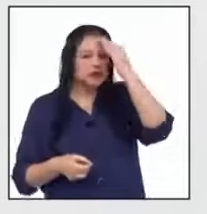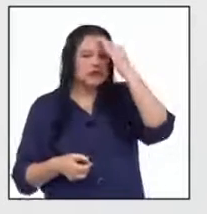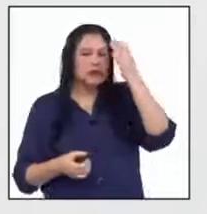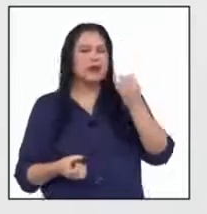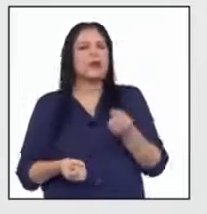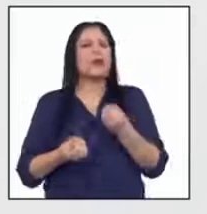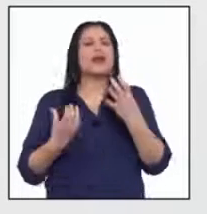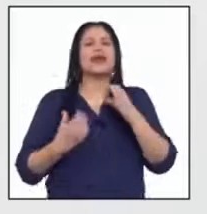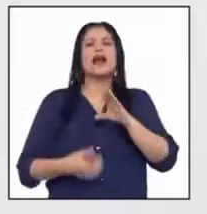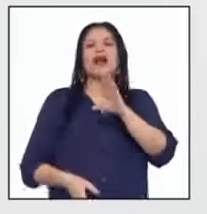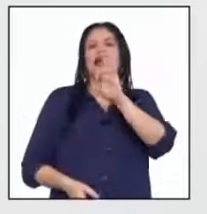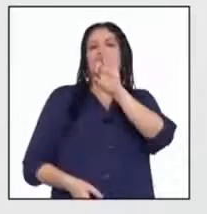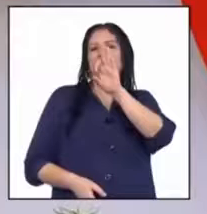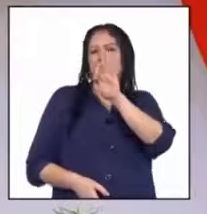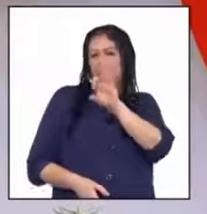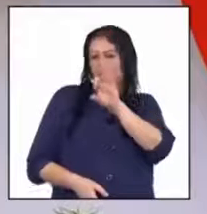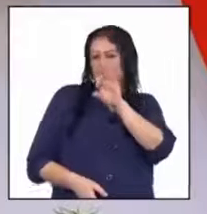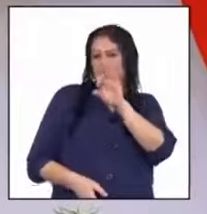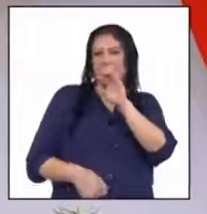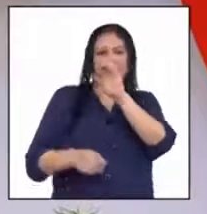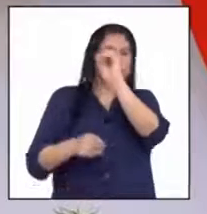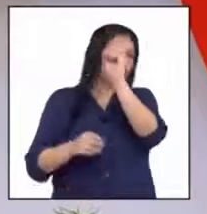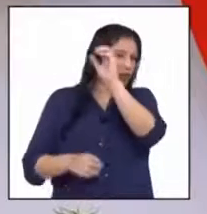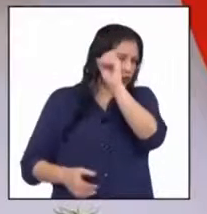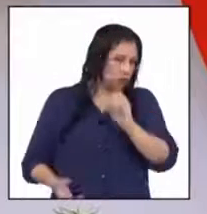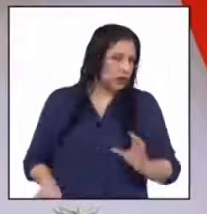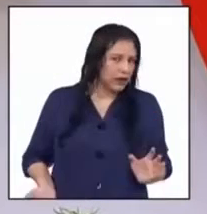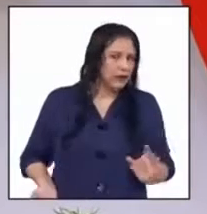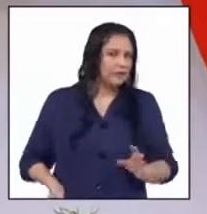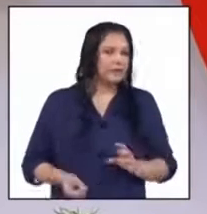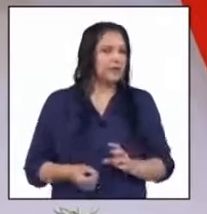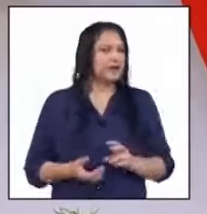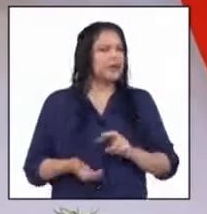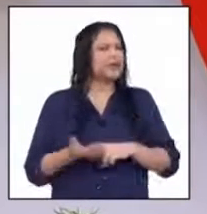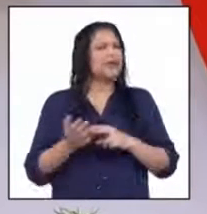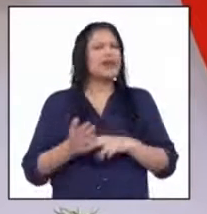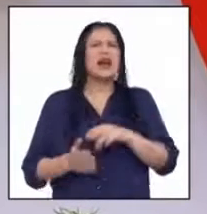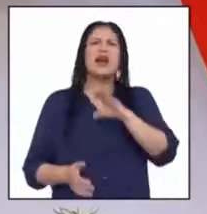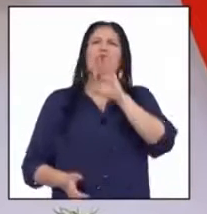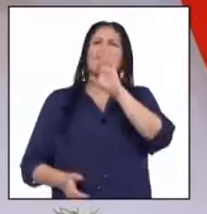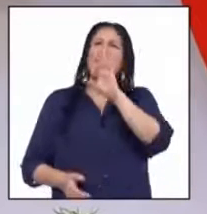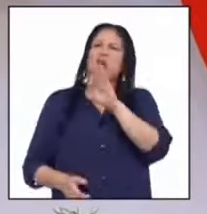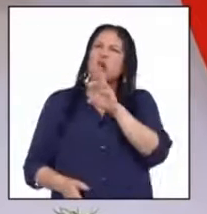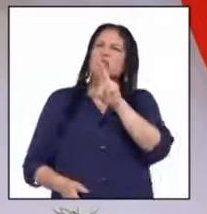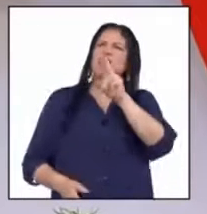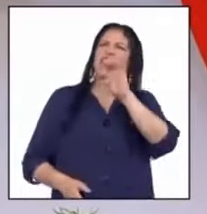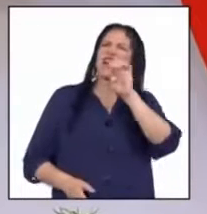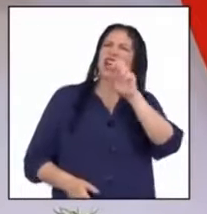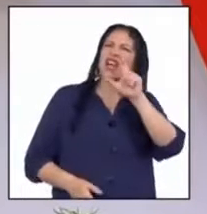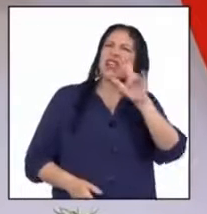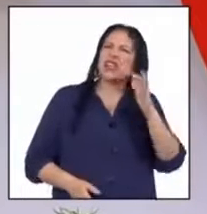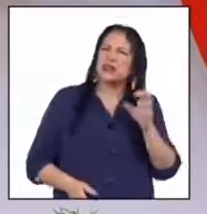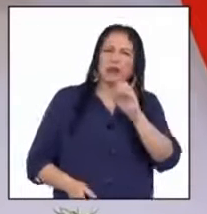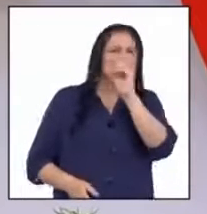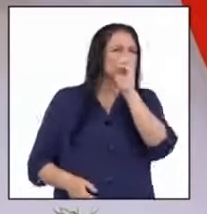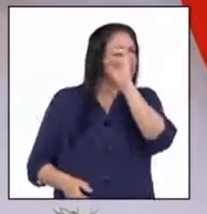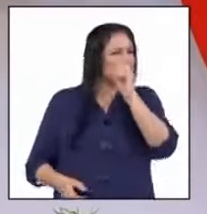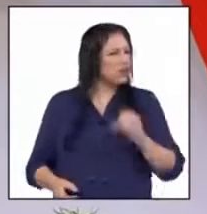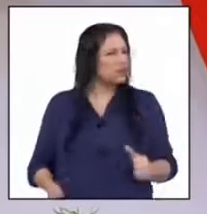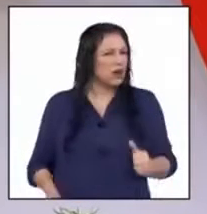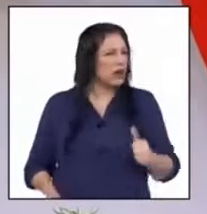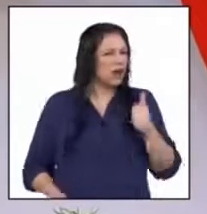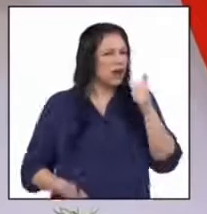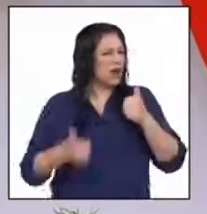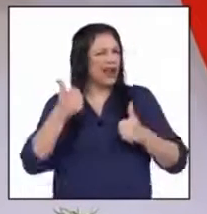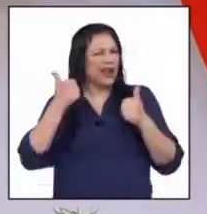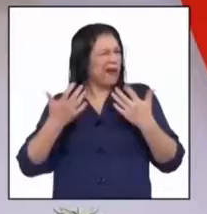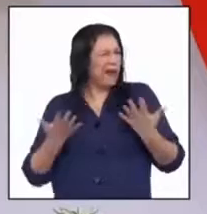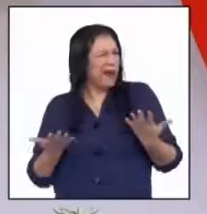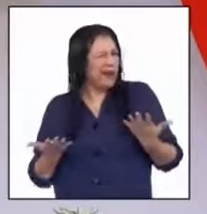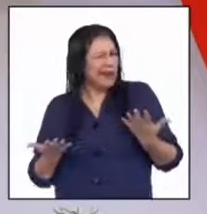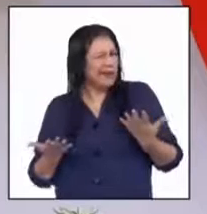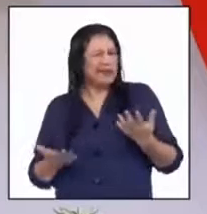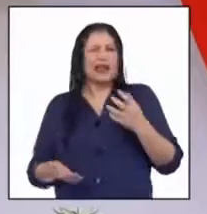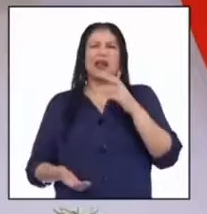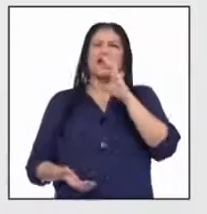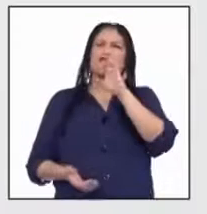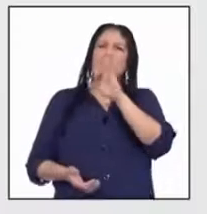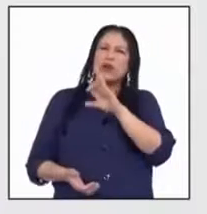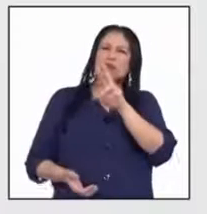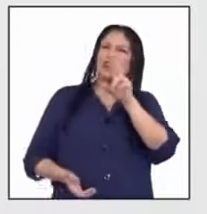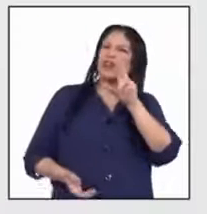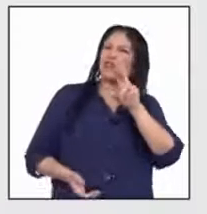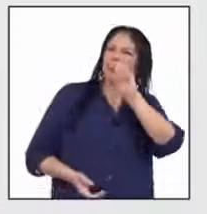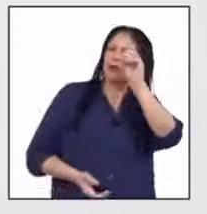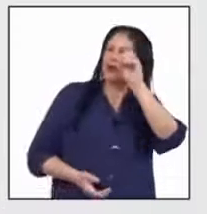frecuencia relativa porcentual. Profesora, ¿y qué es una frecuencia relativa? ¿Y cuál vendría a ser la frecuencia relativa